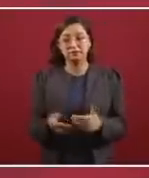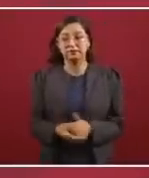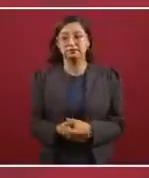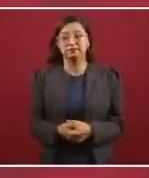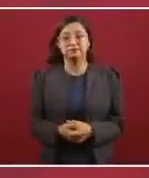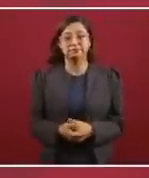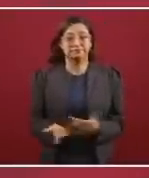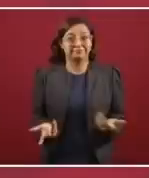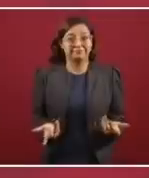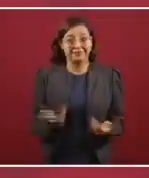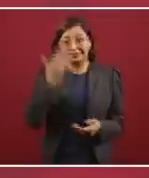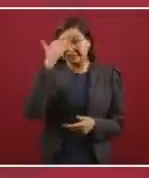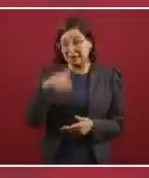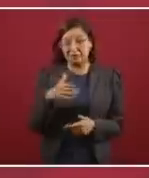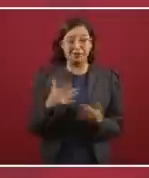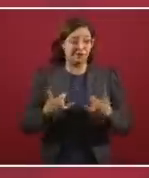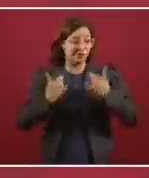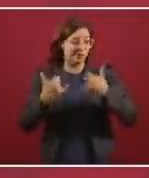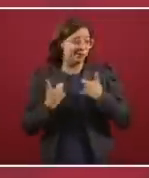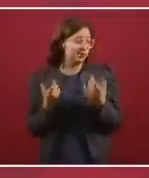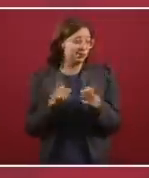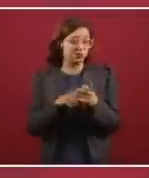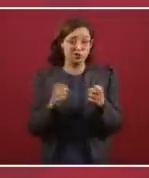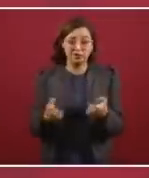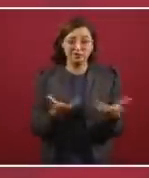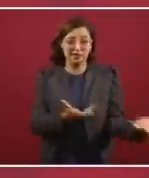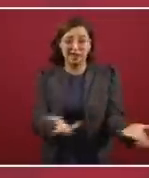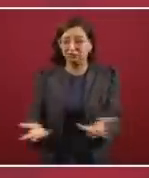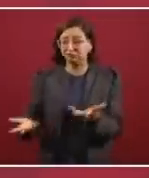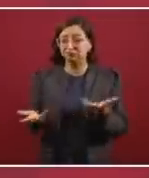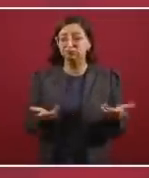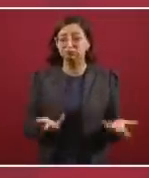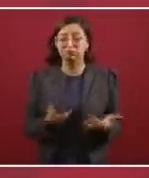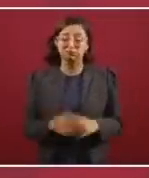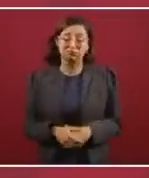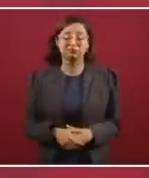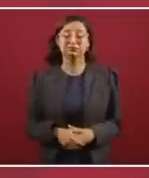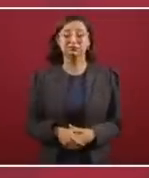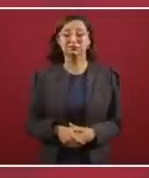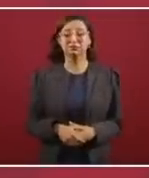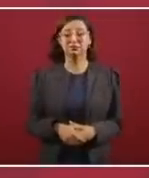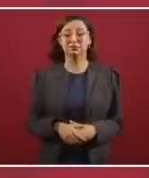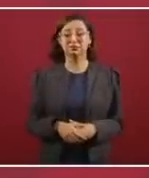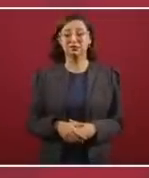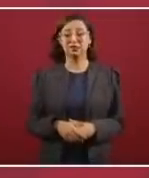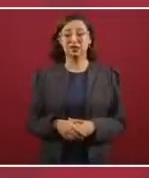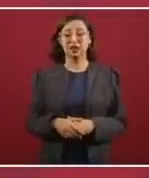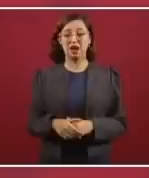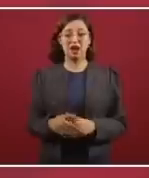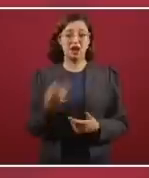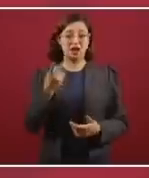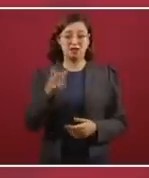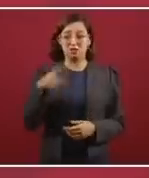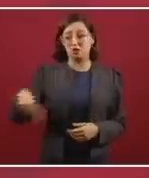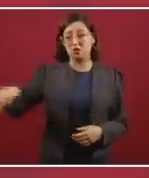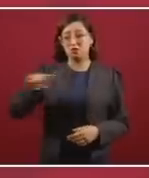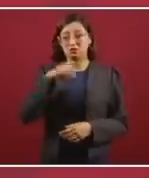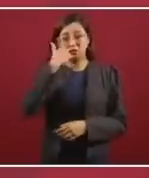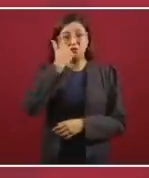sepamos dónde están los jóvenes. Esa es la demanda de